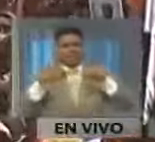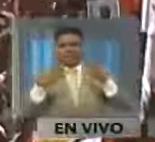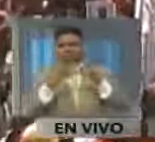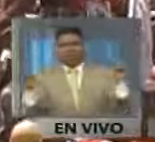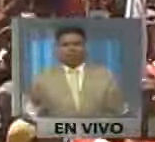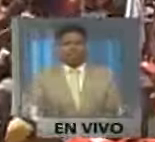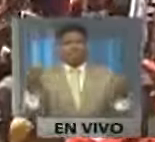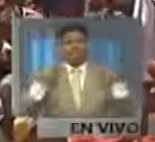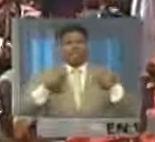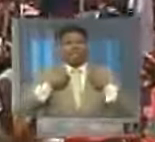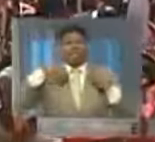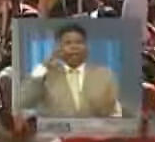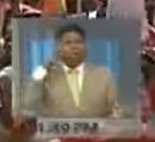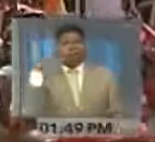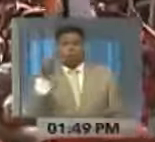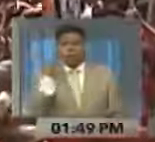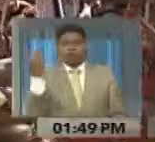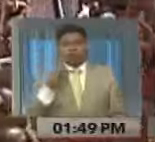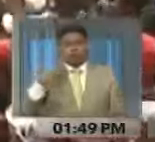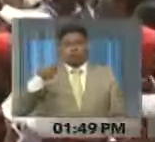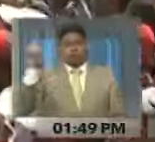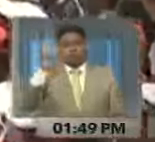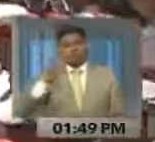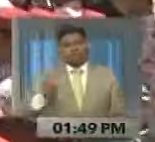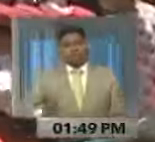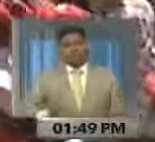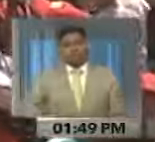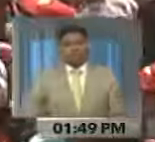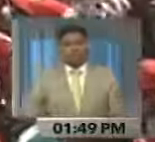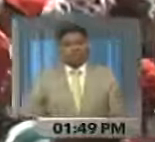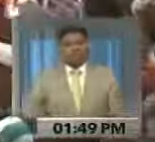¡Que viva la juventud venezolana!